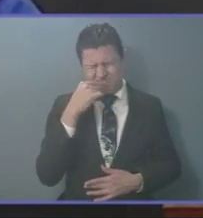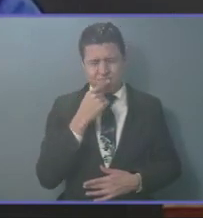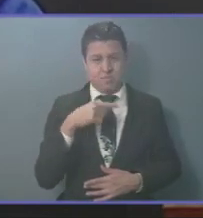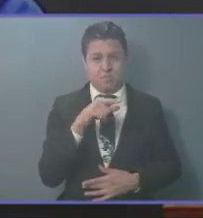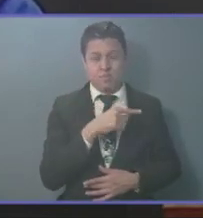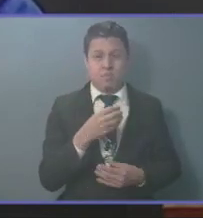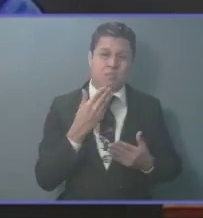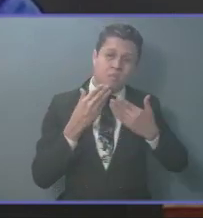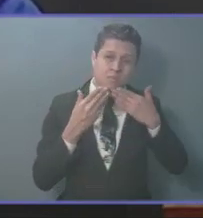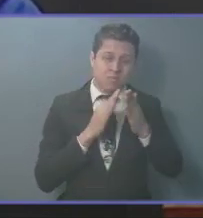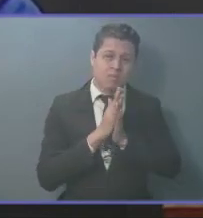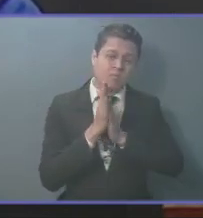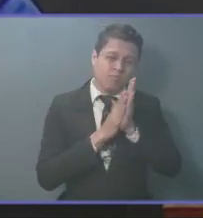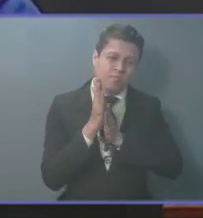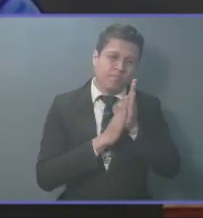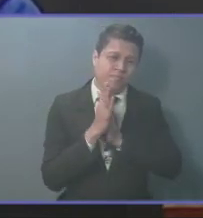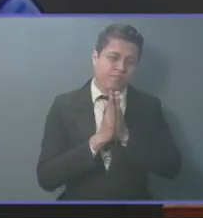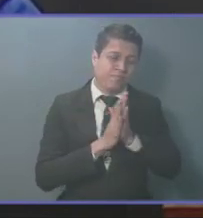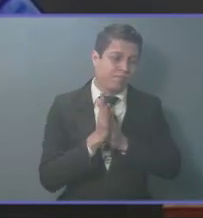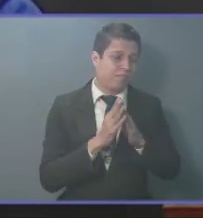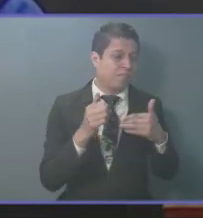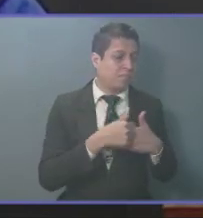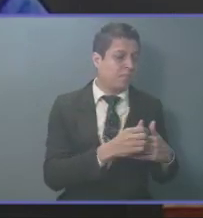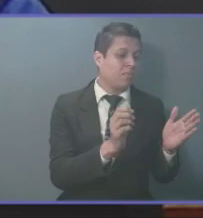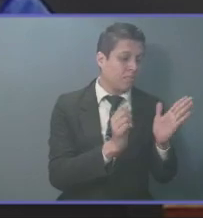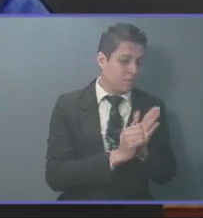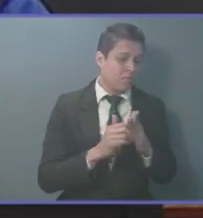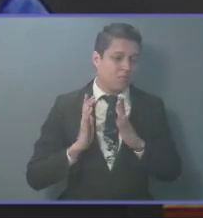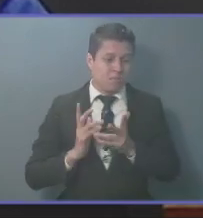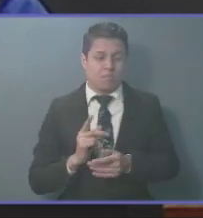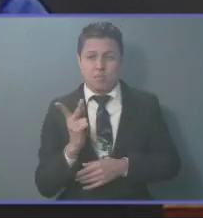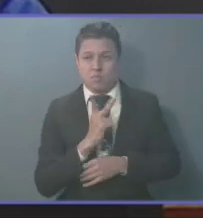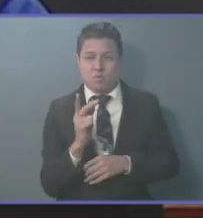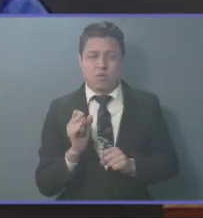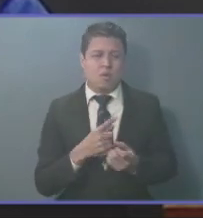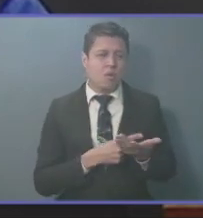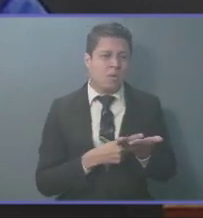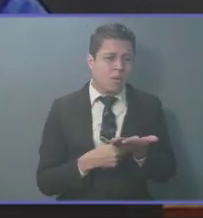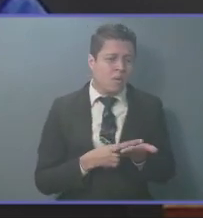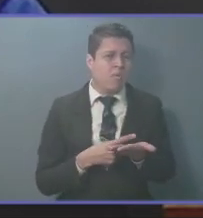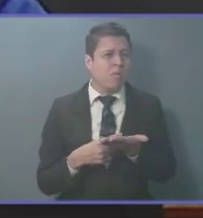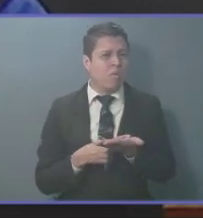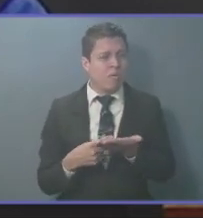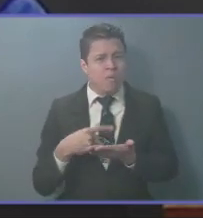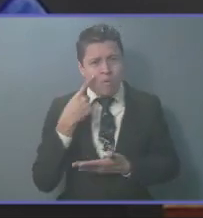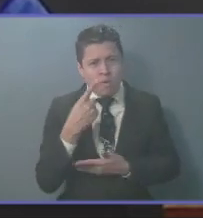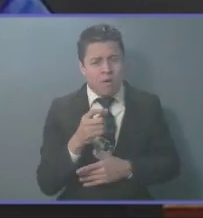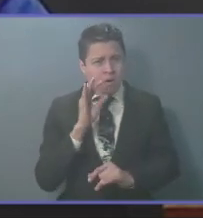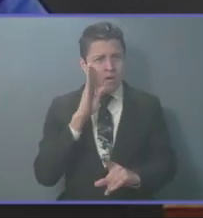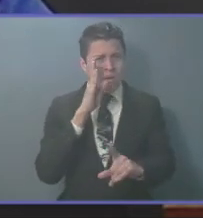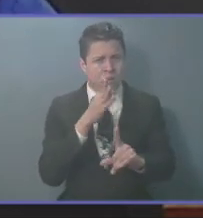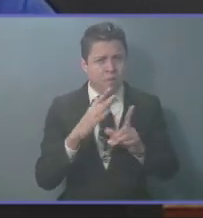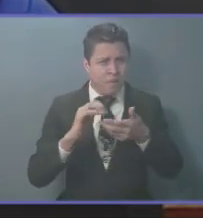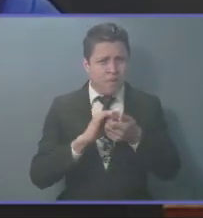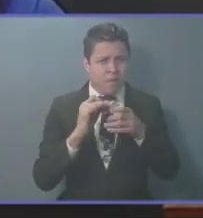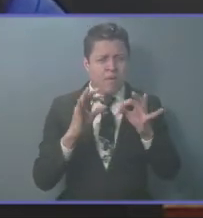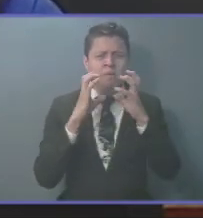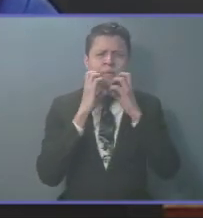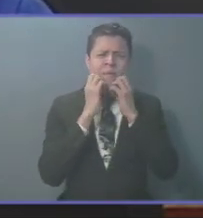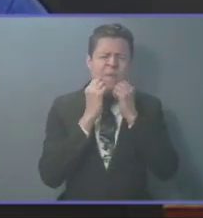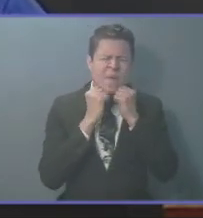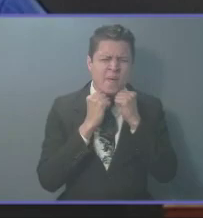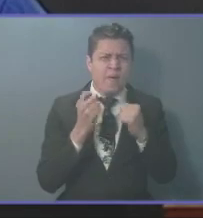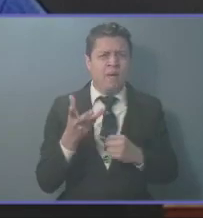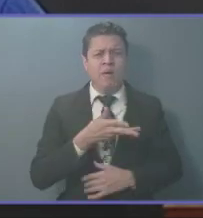un diálogo entre los dos órganos de Estado y que buscáramos el bien común y que diera garantías